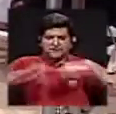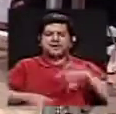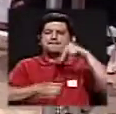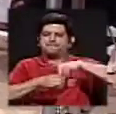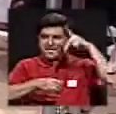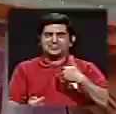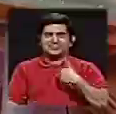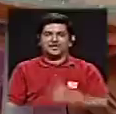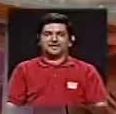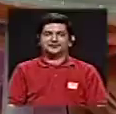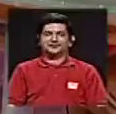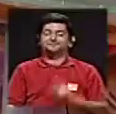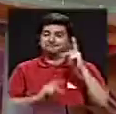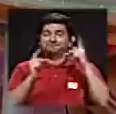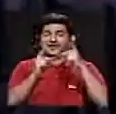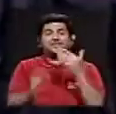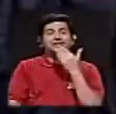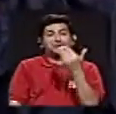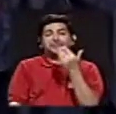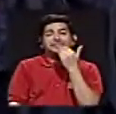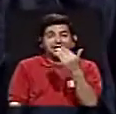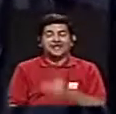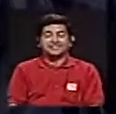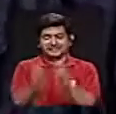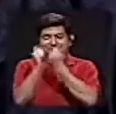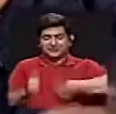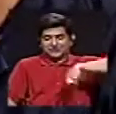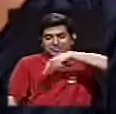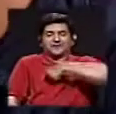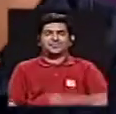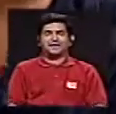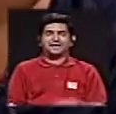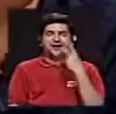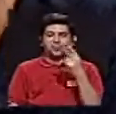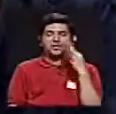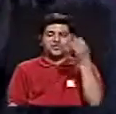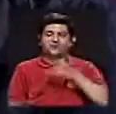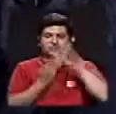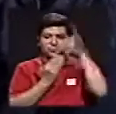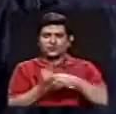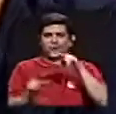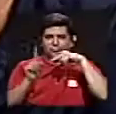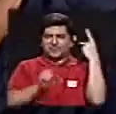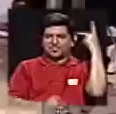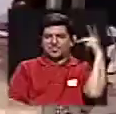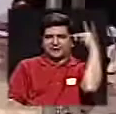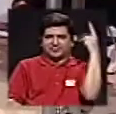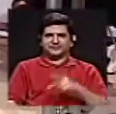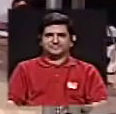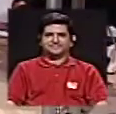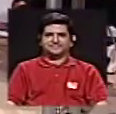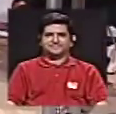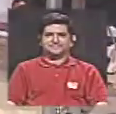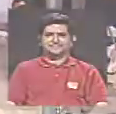ciudadana y bueno muchas gracias por estar con nosotros nos vemos en el próximo programa de miradas políticas